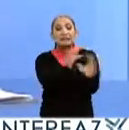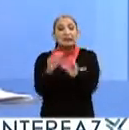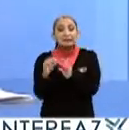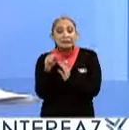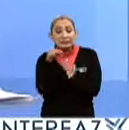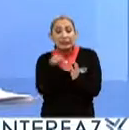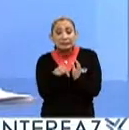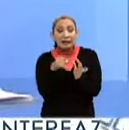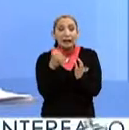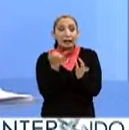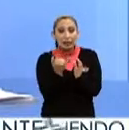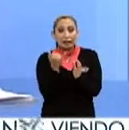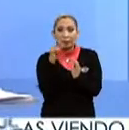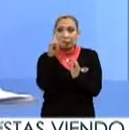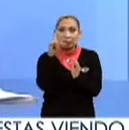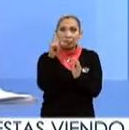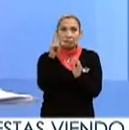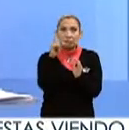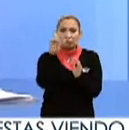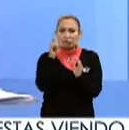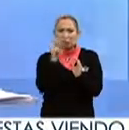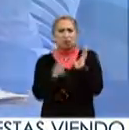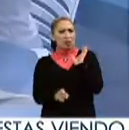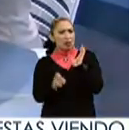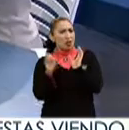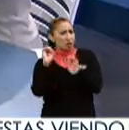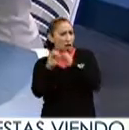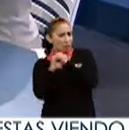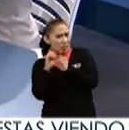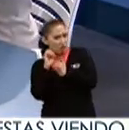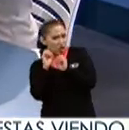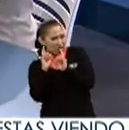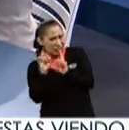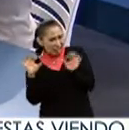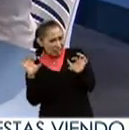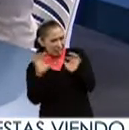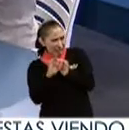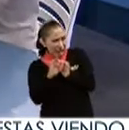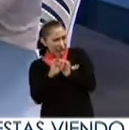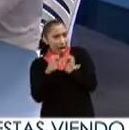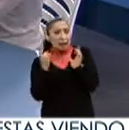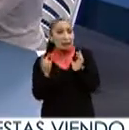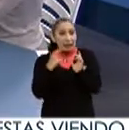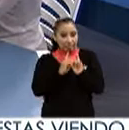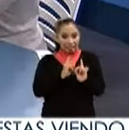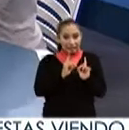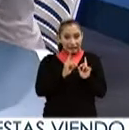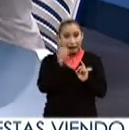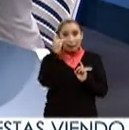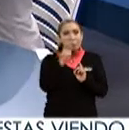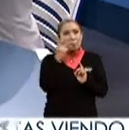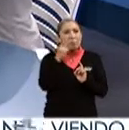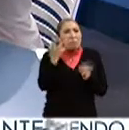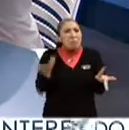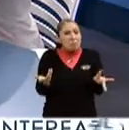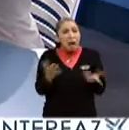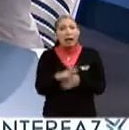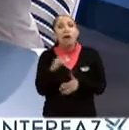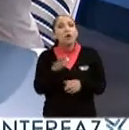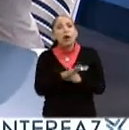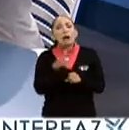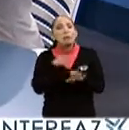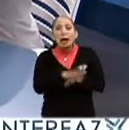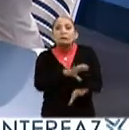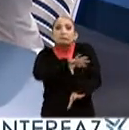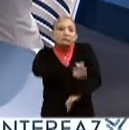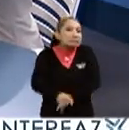enseñanza, y se abre signo de interrogación, objeto de la didáctica, y también didáctica para qué. ¿Cuál fue el que causó